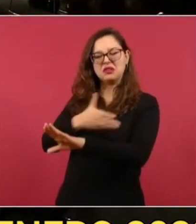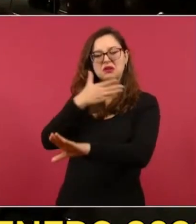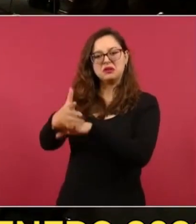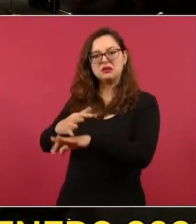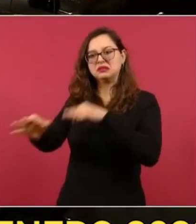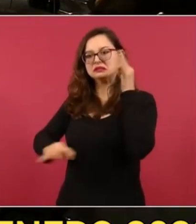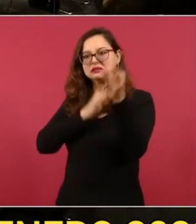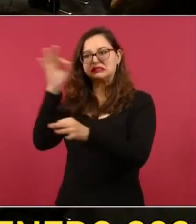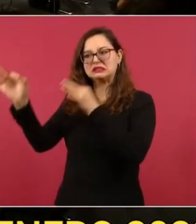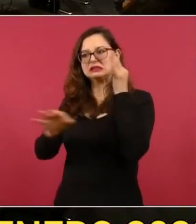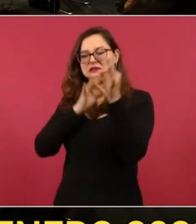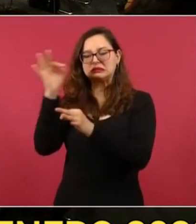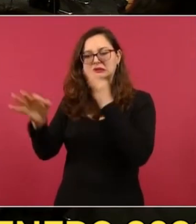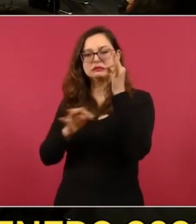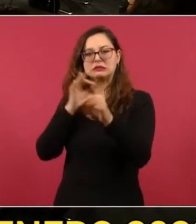Ahora,